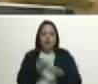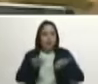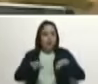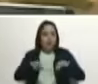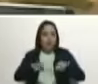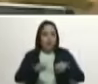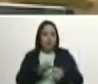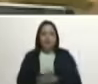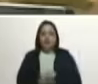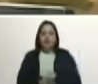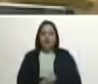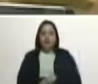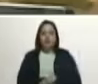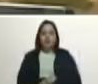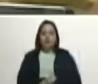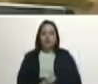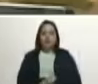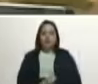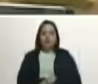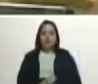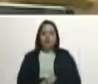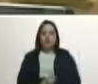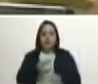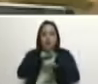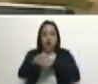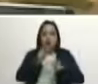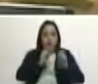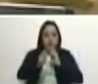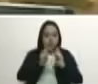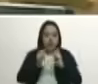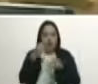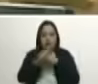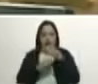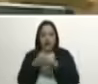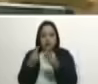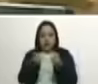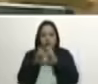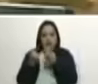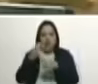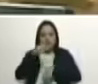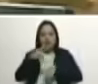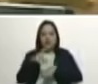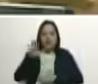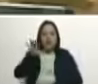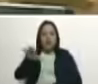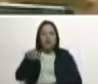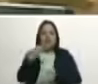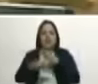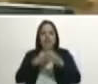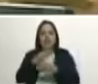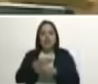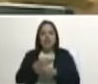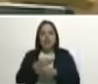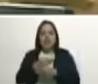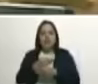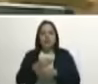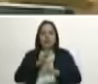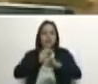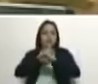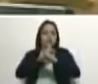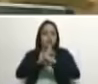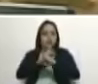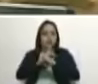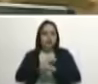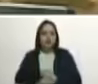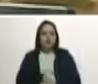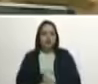computadora, y la gran mayoría de las transacciones comerciales que ocurren en nuestro país en este momento se hace por vías digitales y por vías